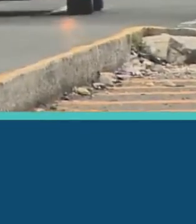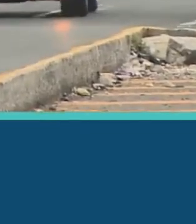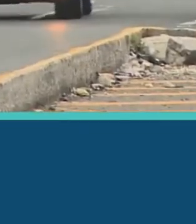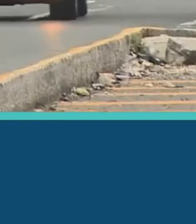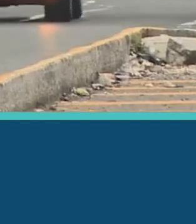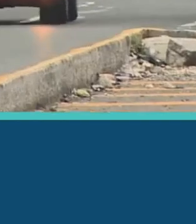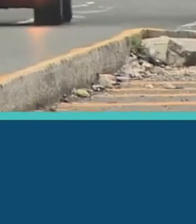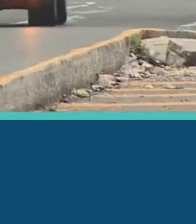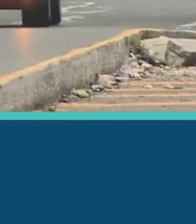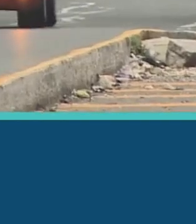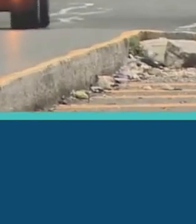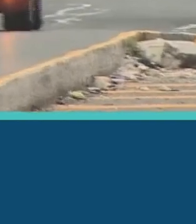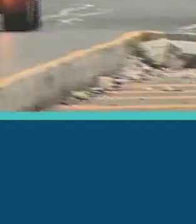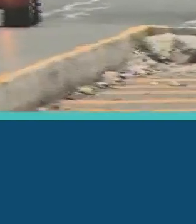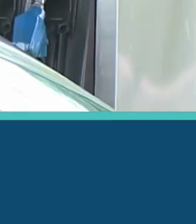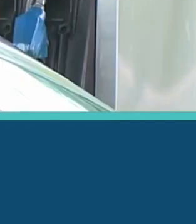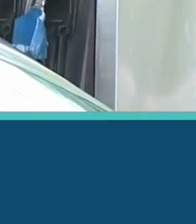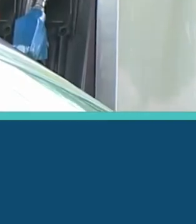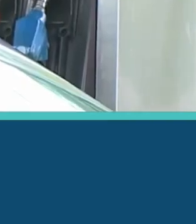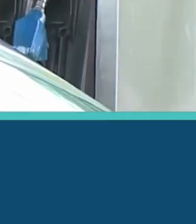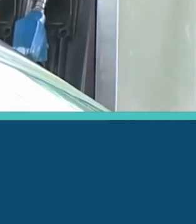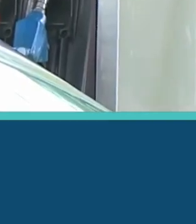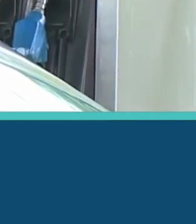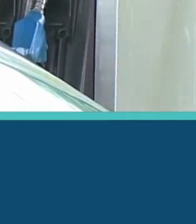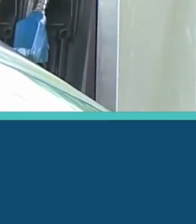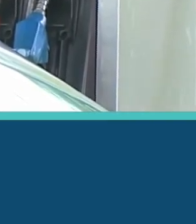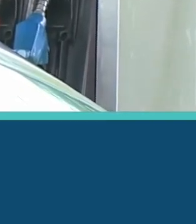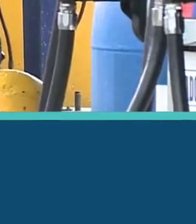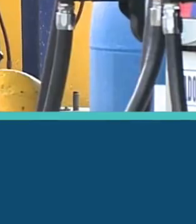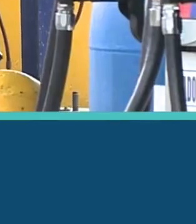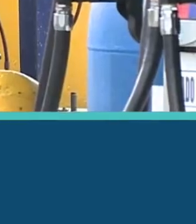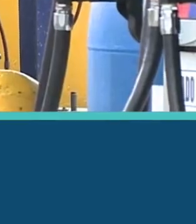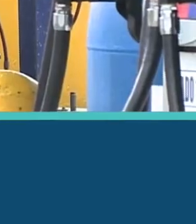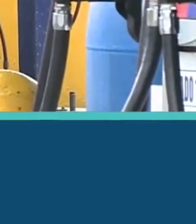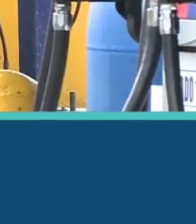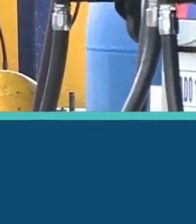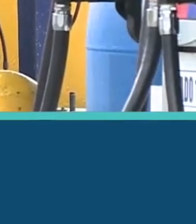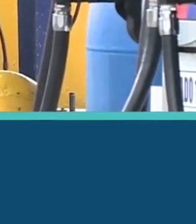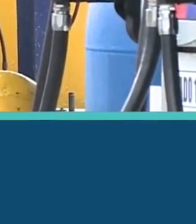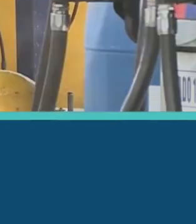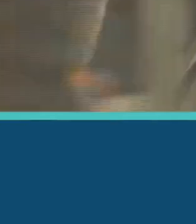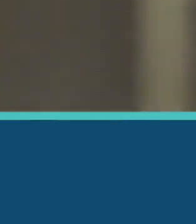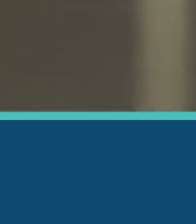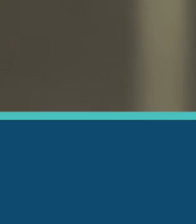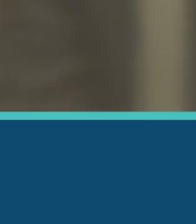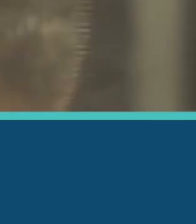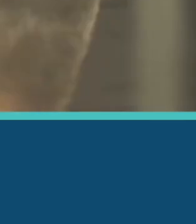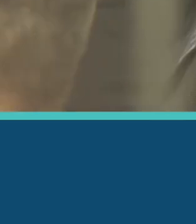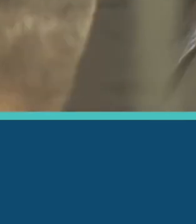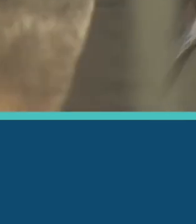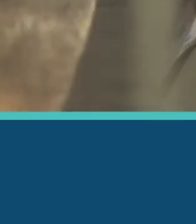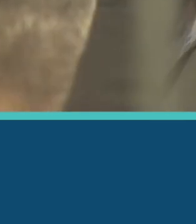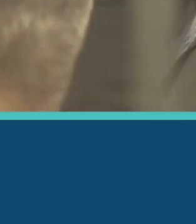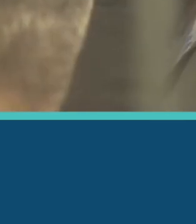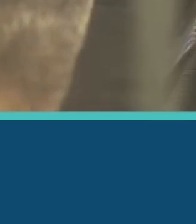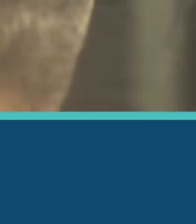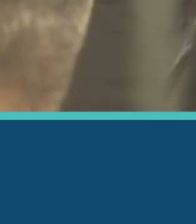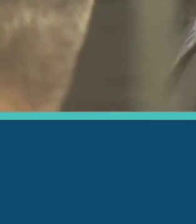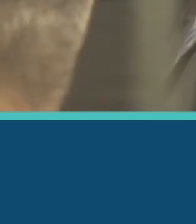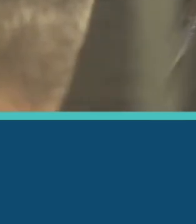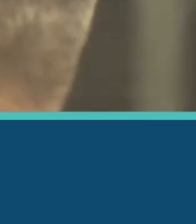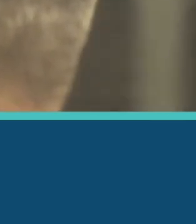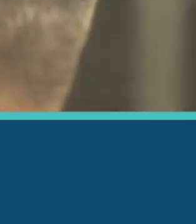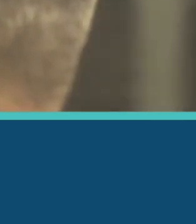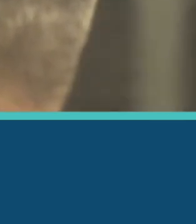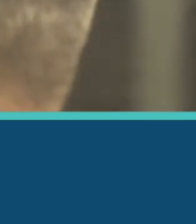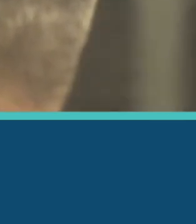5 de esta tarde y como ustedes pueden ver, todavía miembros del Poder Ejecutivo están en esta